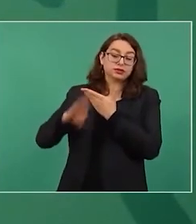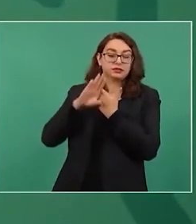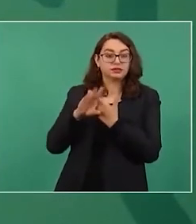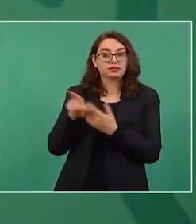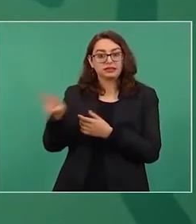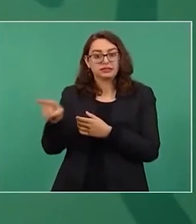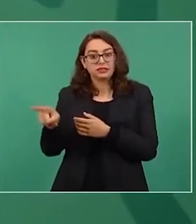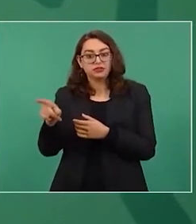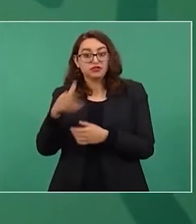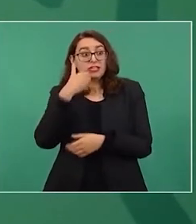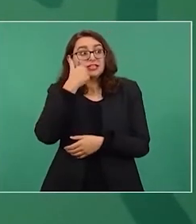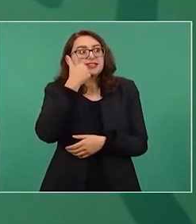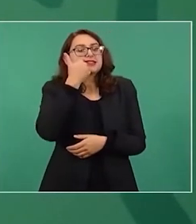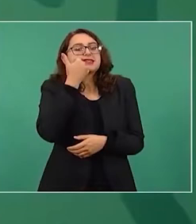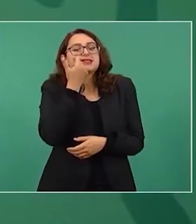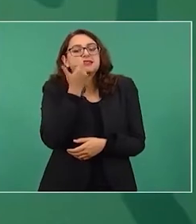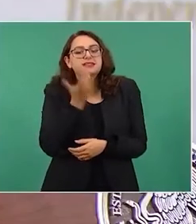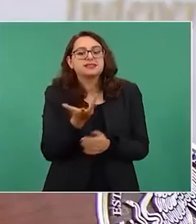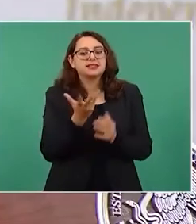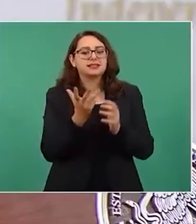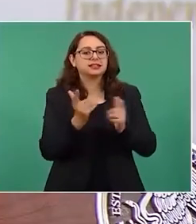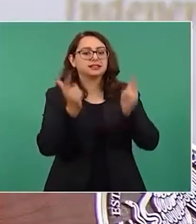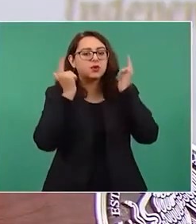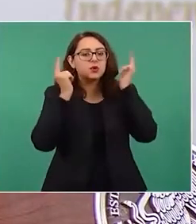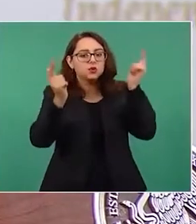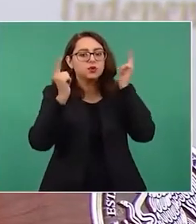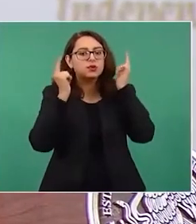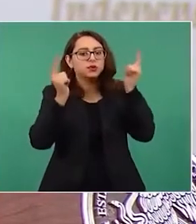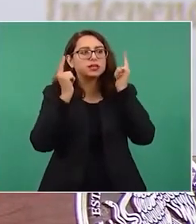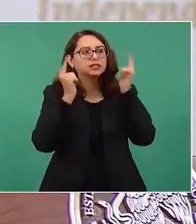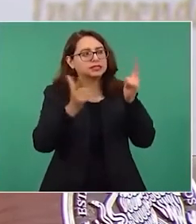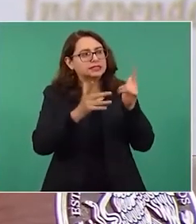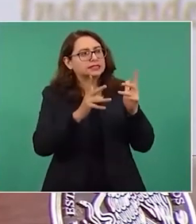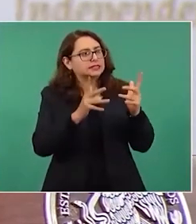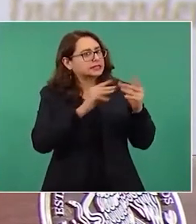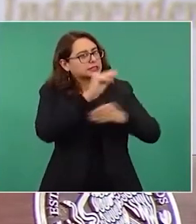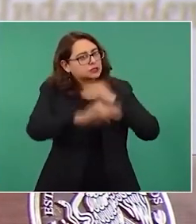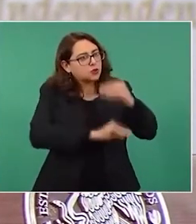quisieran, ¿no? Se frotan la mano. A ver, se van a pelear.